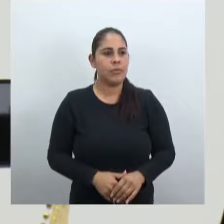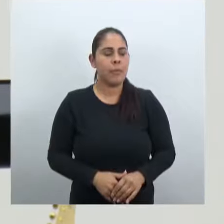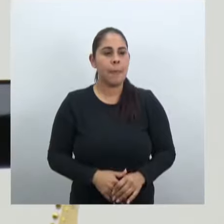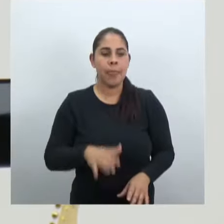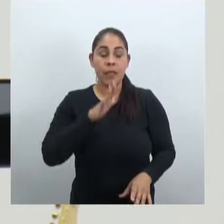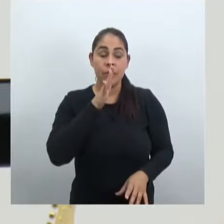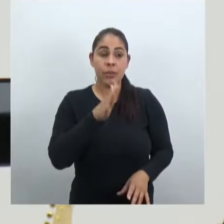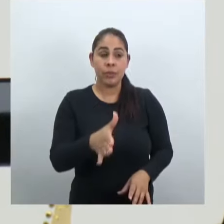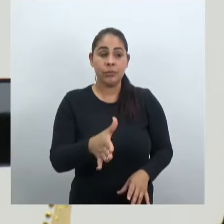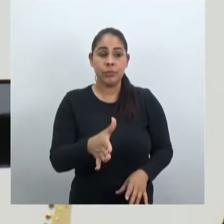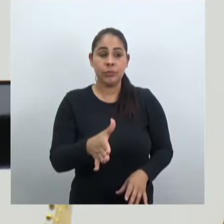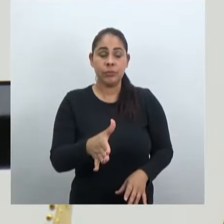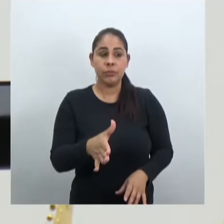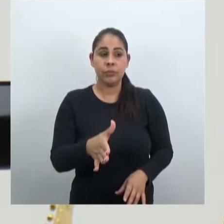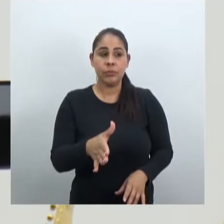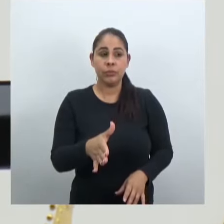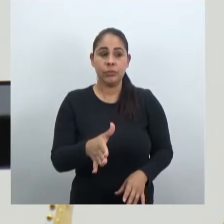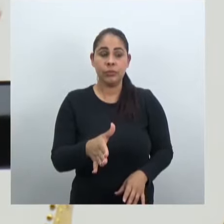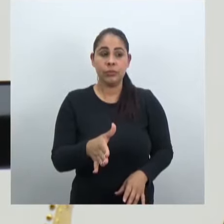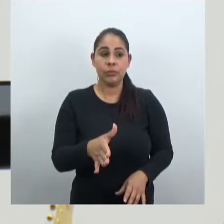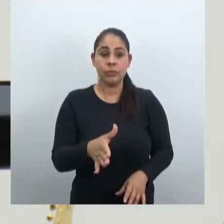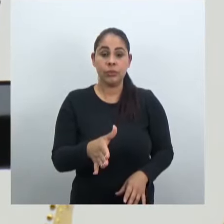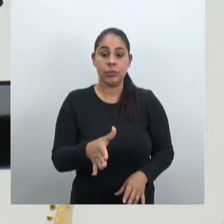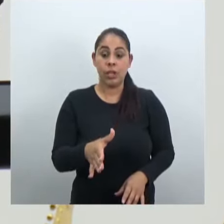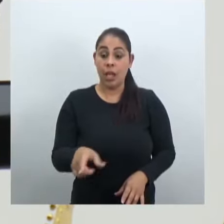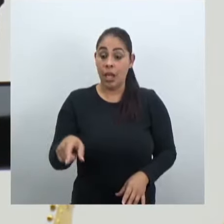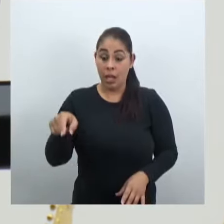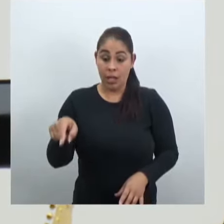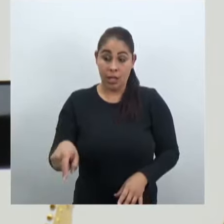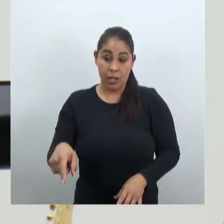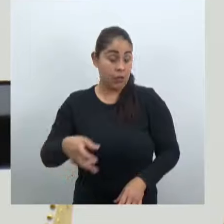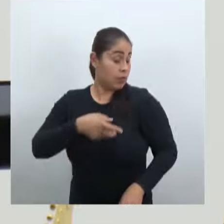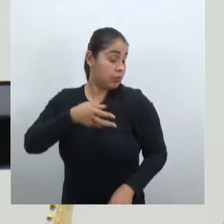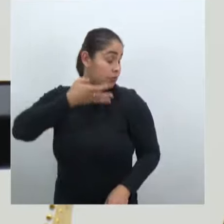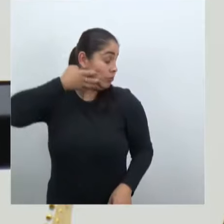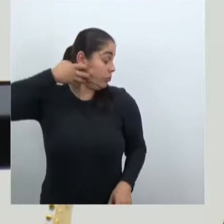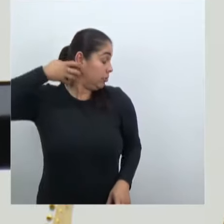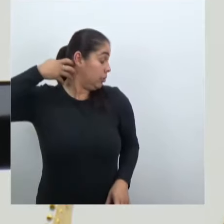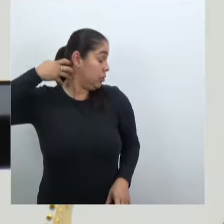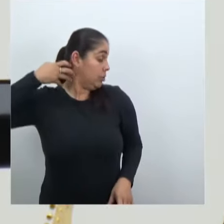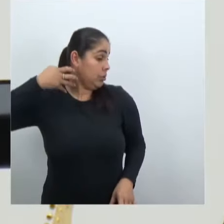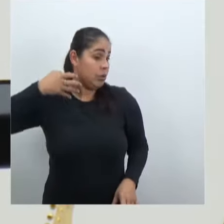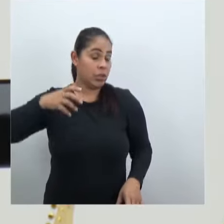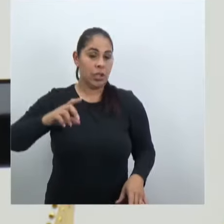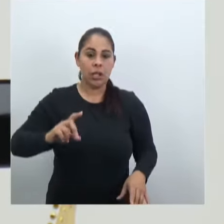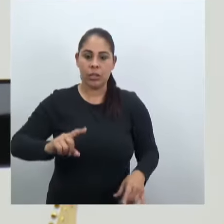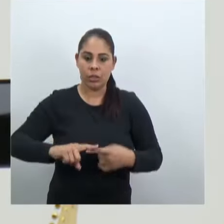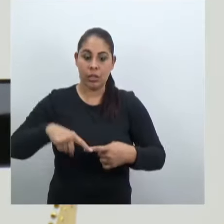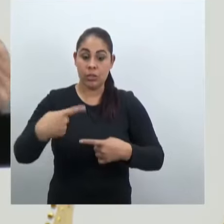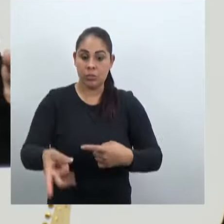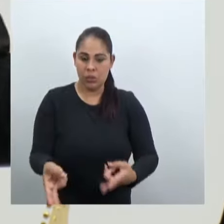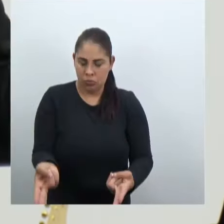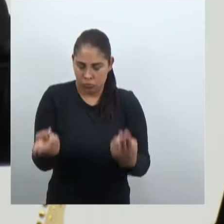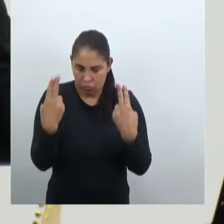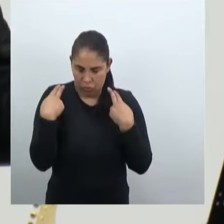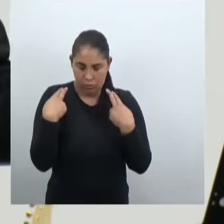Porque cualquiera que se enaltece será humillado, y el que se